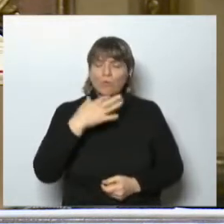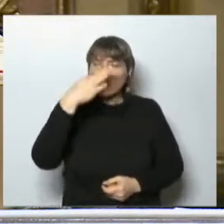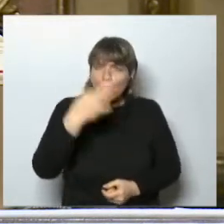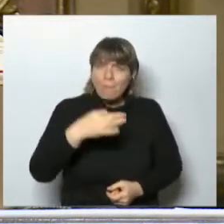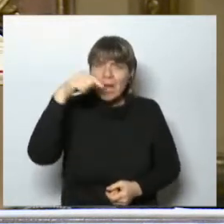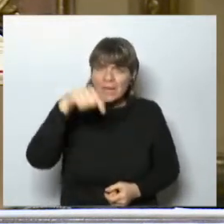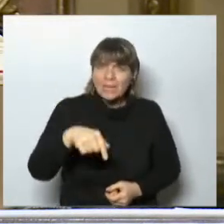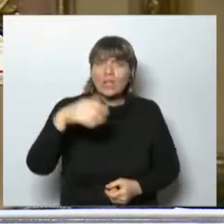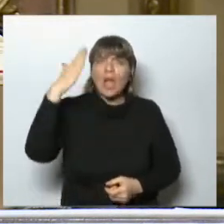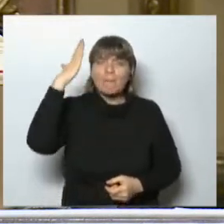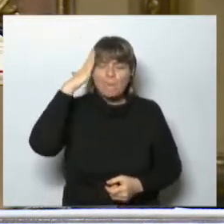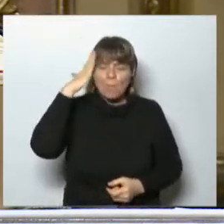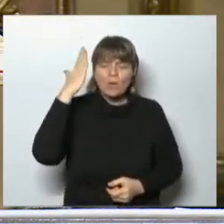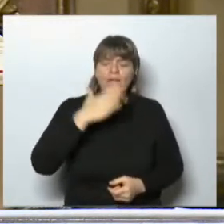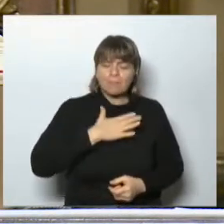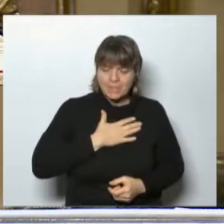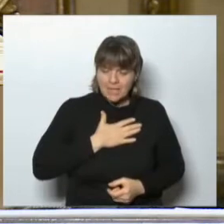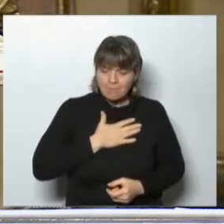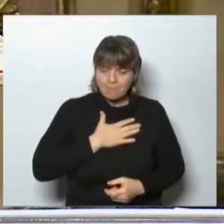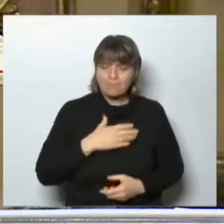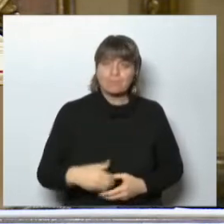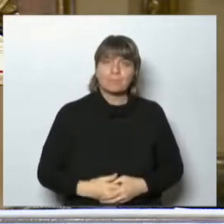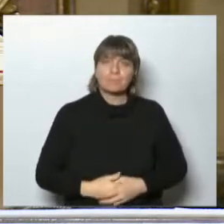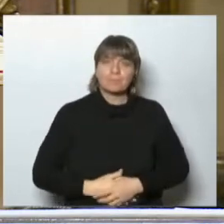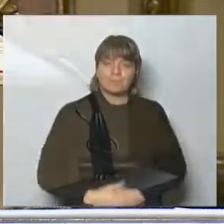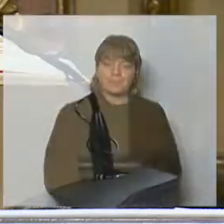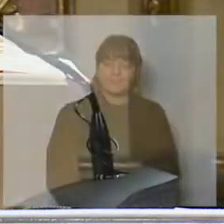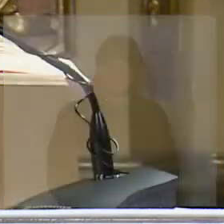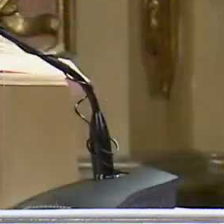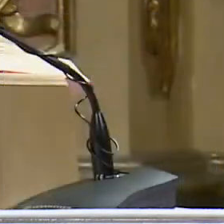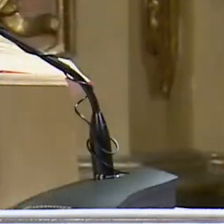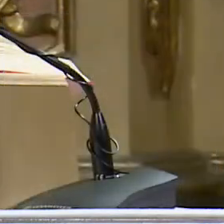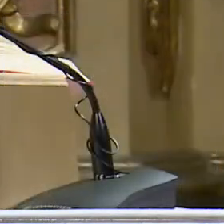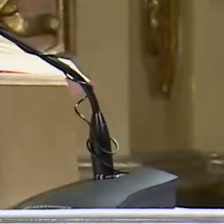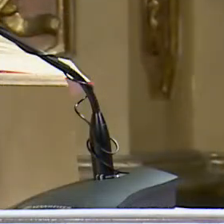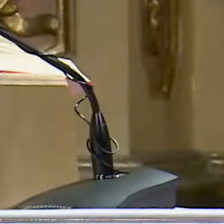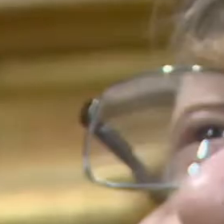Hagan esto en conmemoración mía.